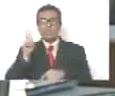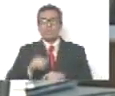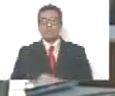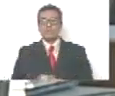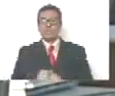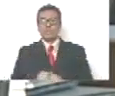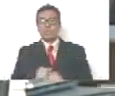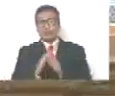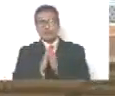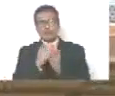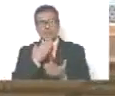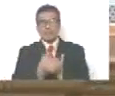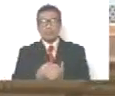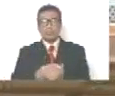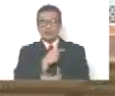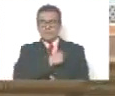presidente.